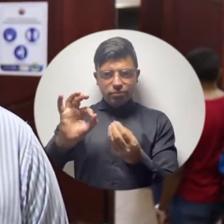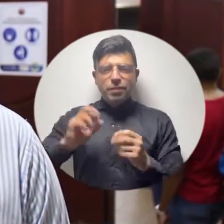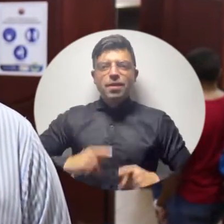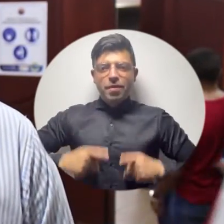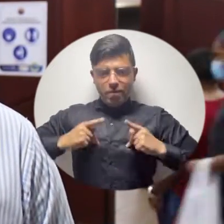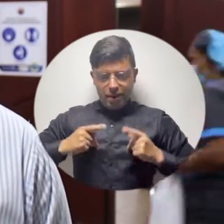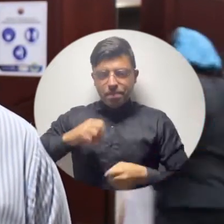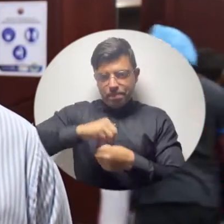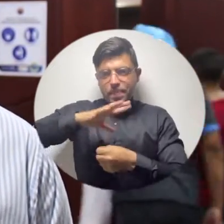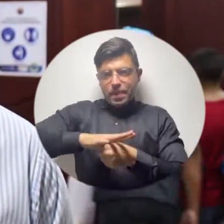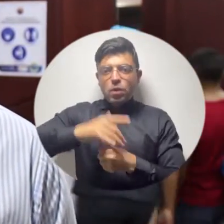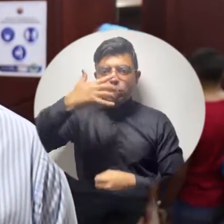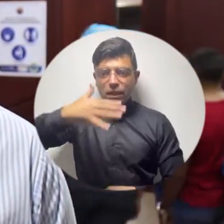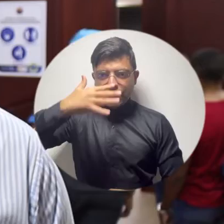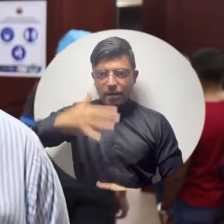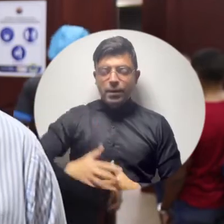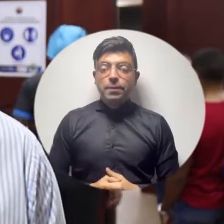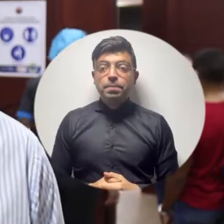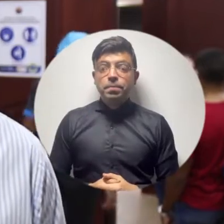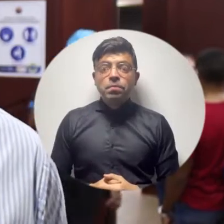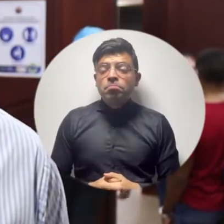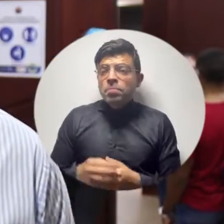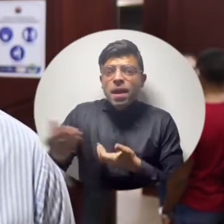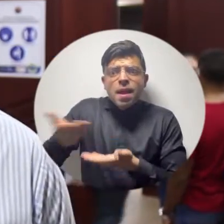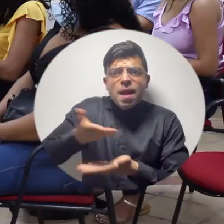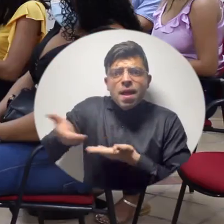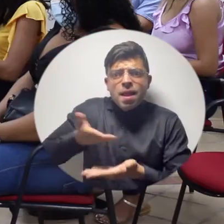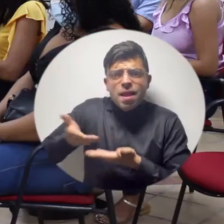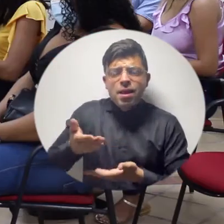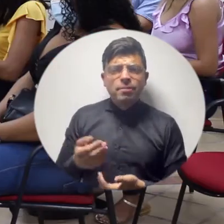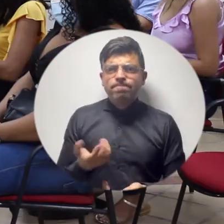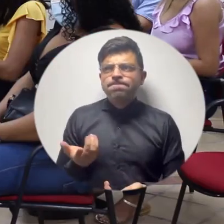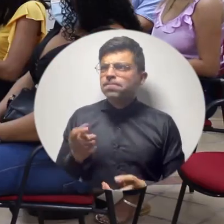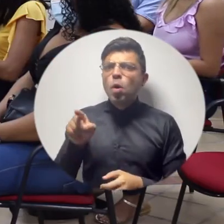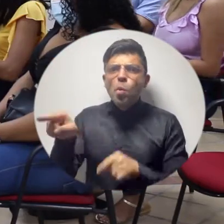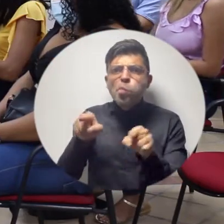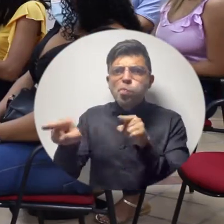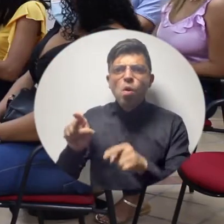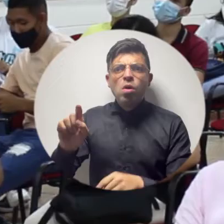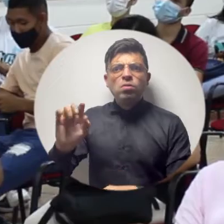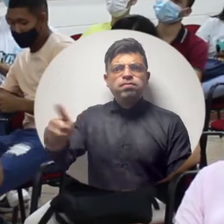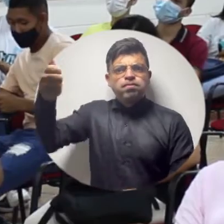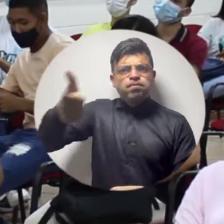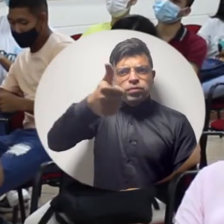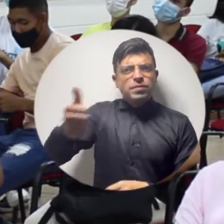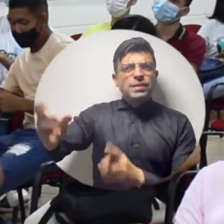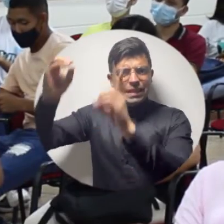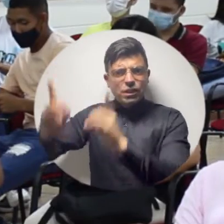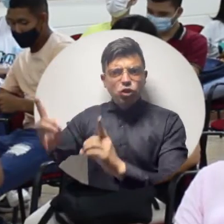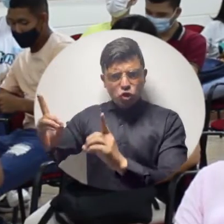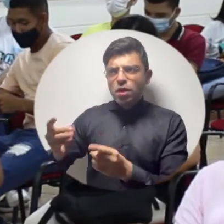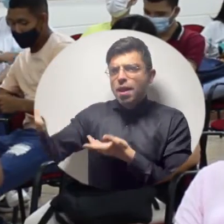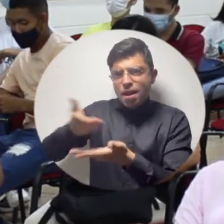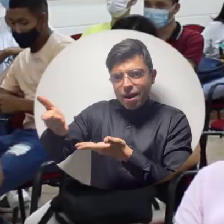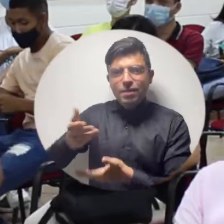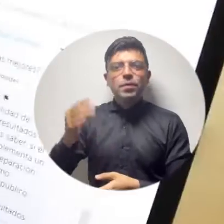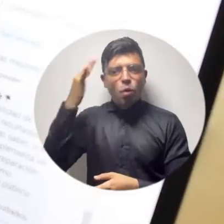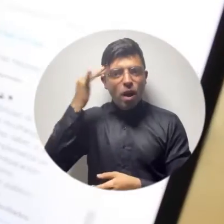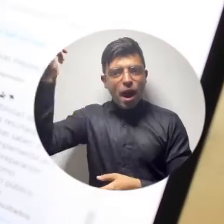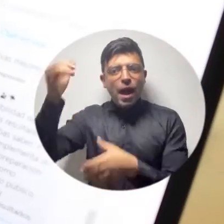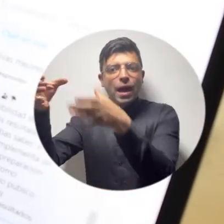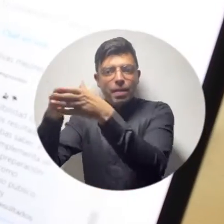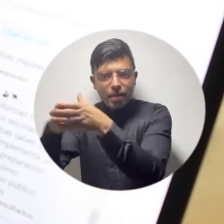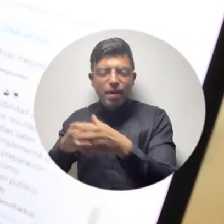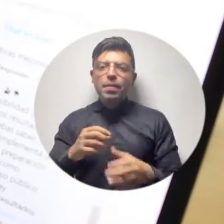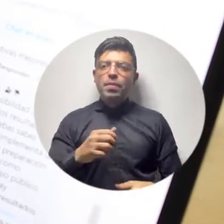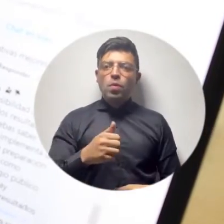Santa Marta. Pero eso no sirve de nada si no se socializa con las fuerzas vivas de la ciudad, con los tomadores de decisión, con la academia, con el